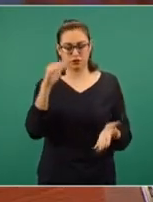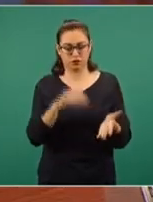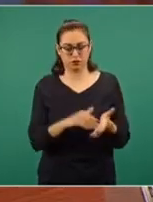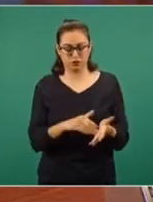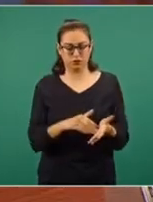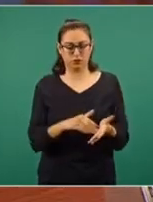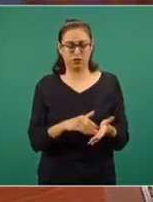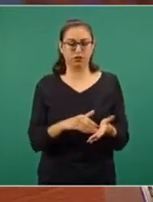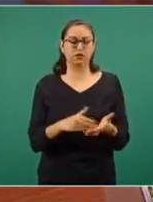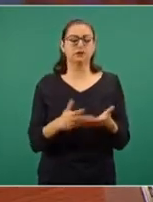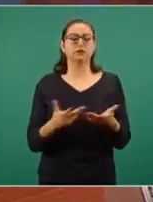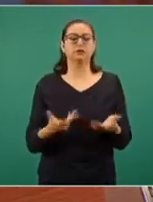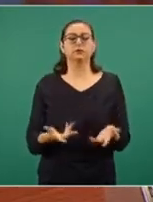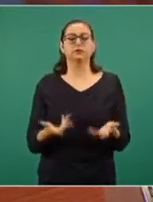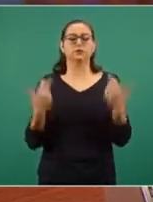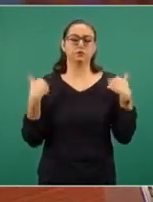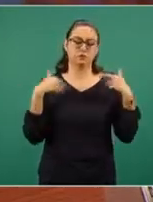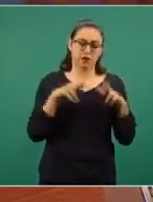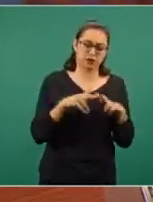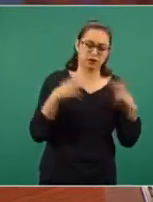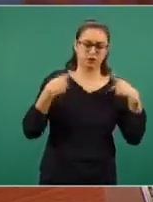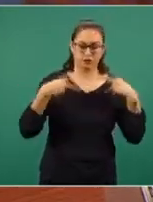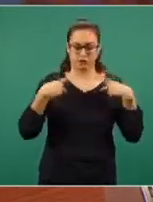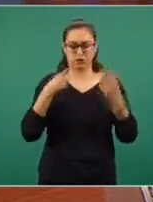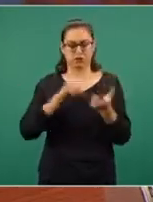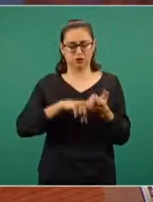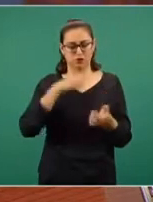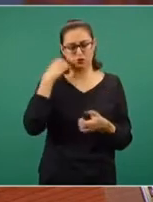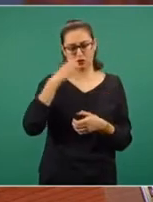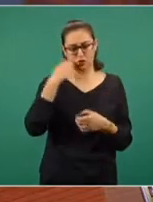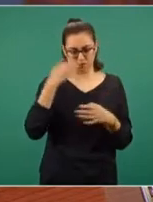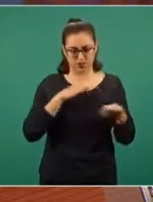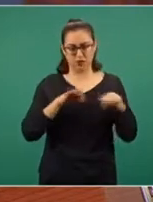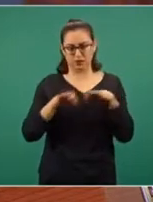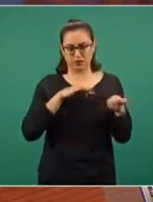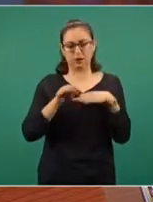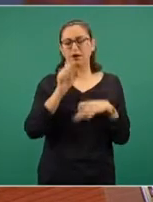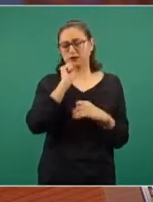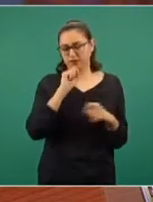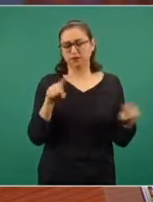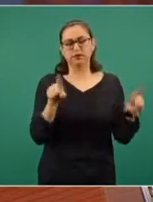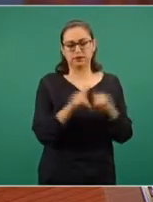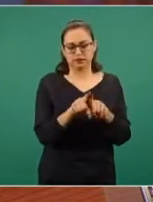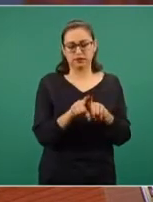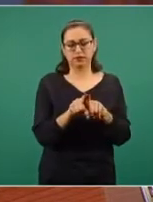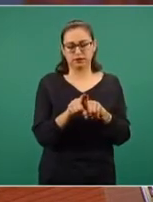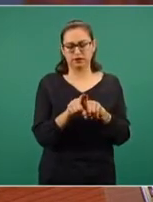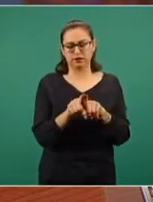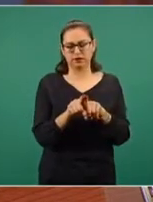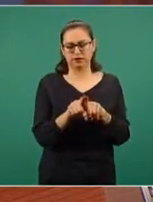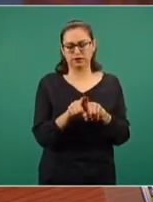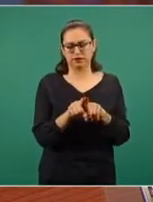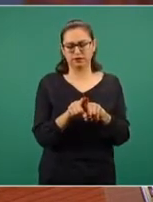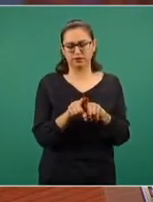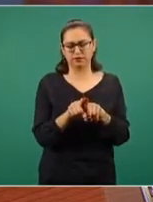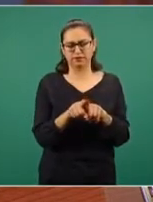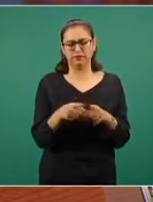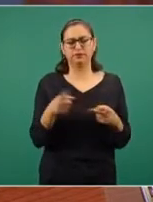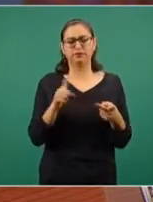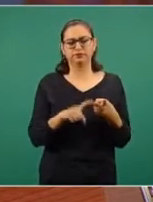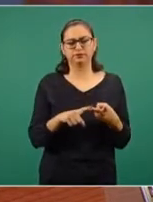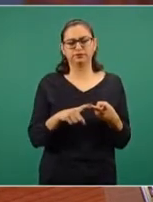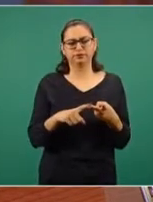121.859 docentes. Entre docentes y personal también tenemos pensado personal de las escuelas: